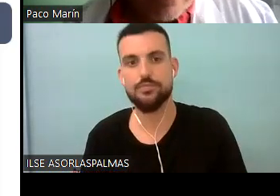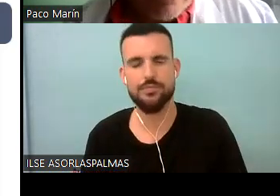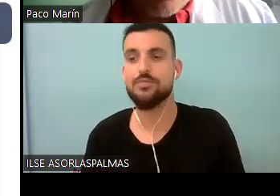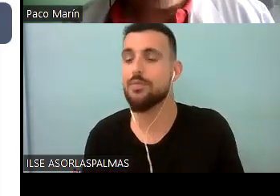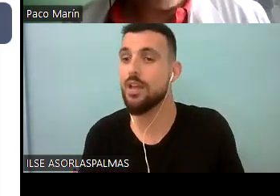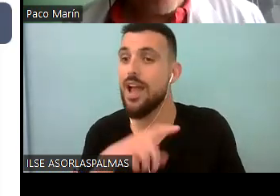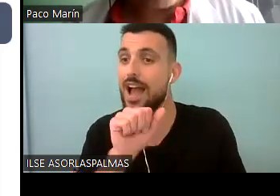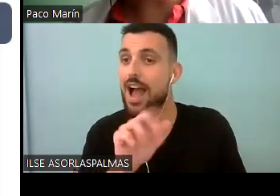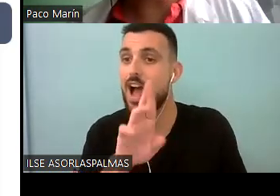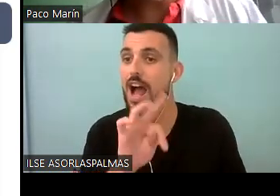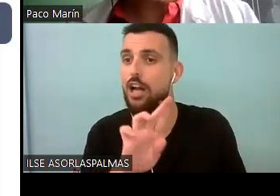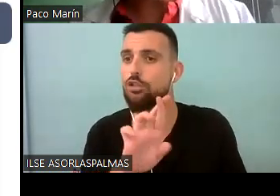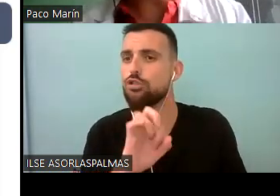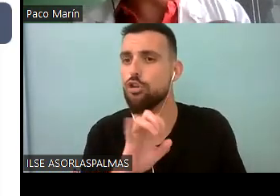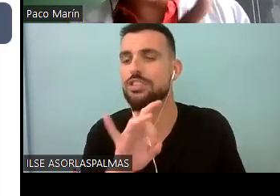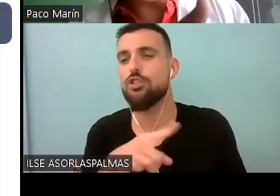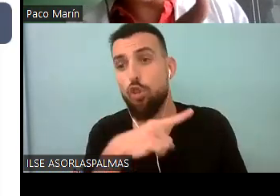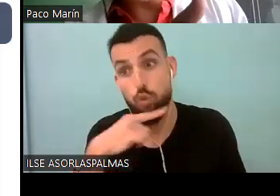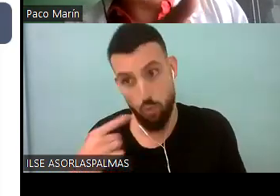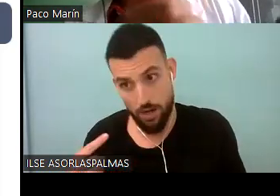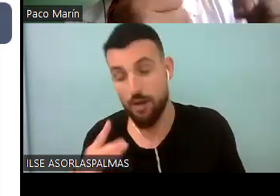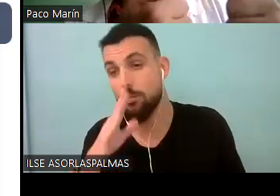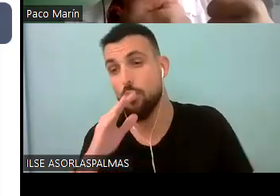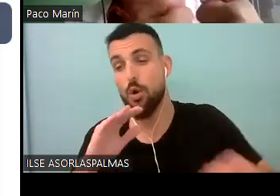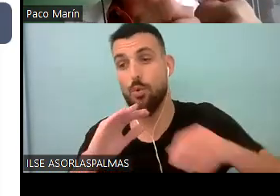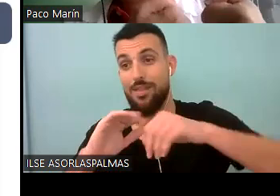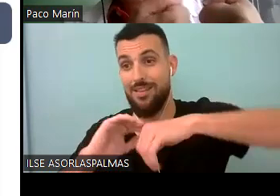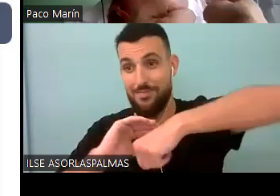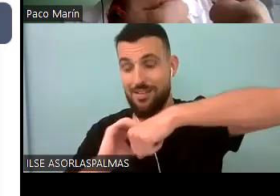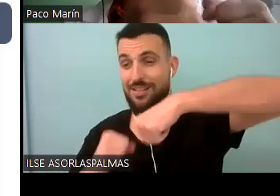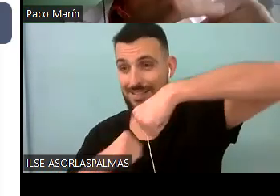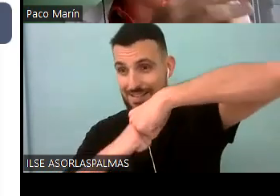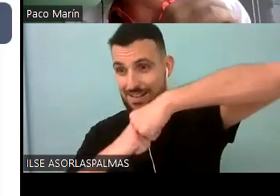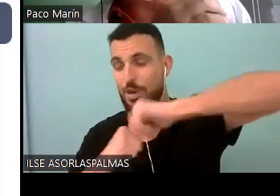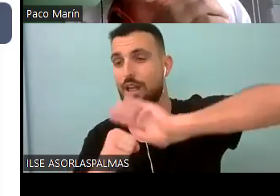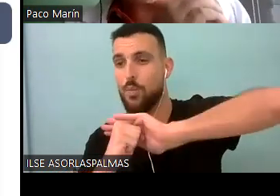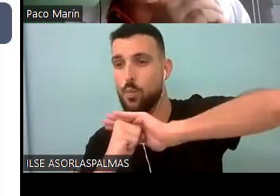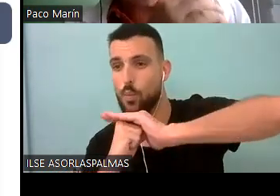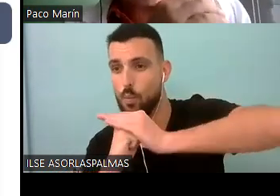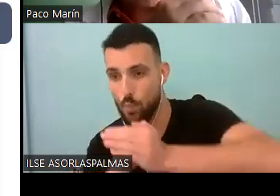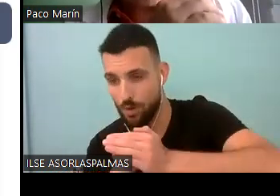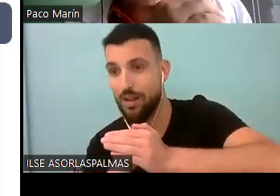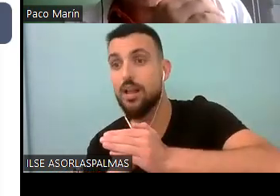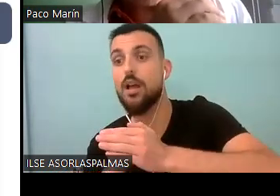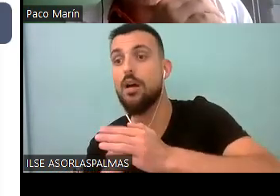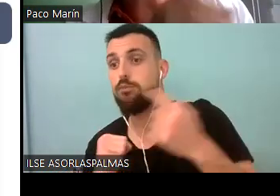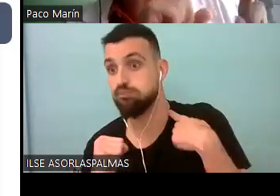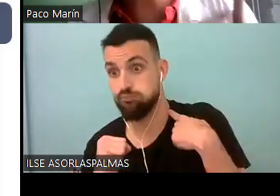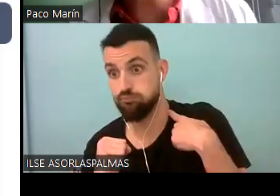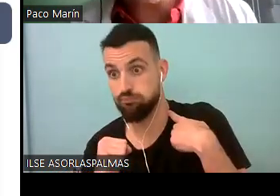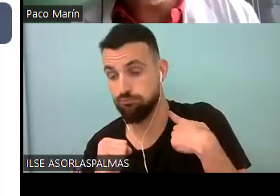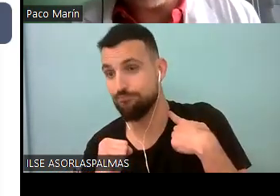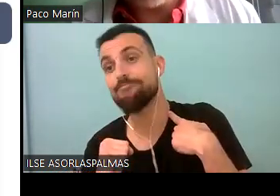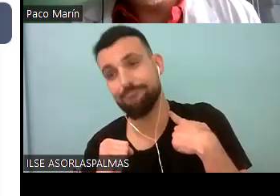duele porque cuando se pierde el cartílago, choca hueso contra hueso, el cartílago no tiene terminaciones nerviosas,